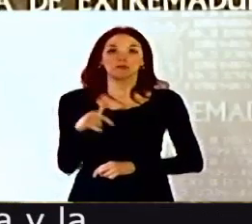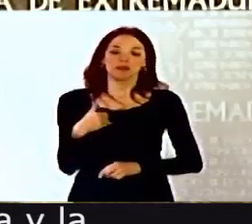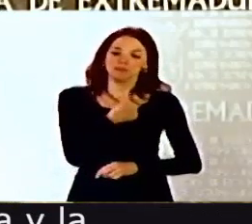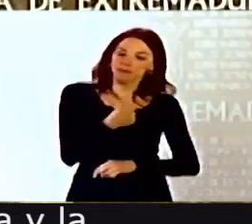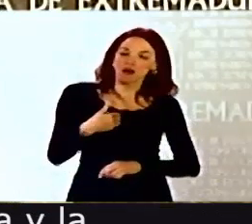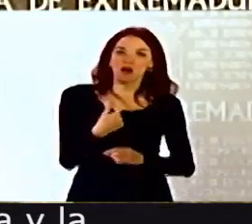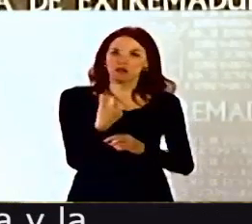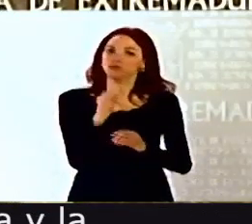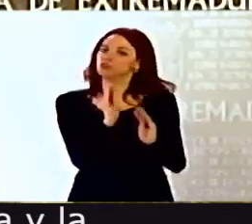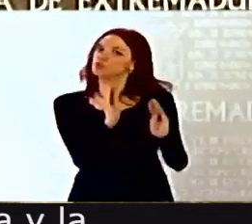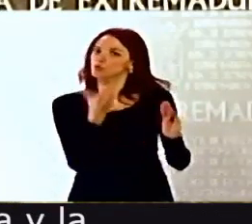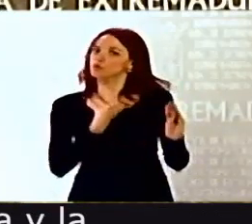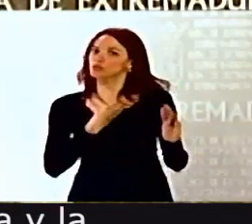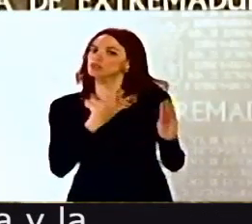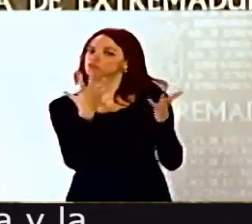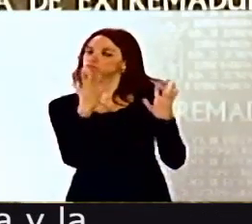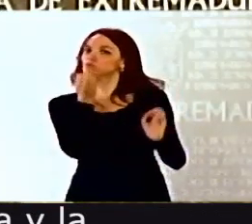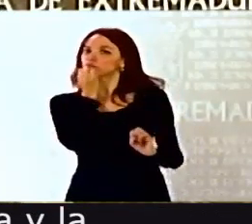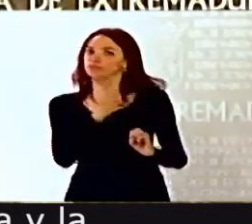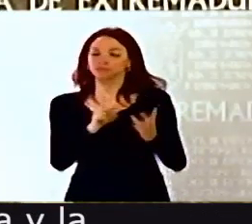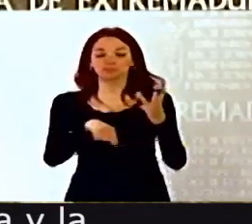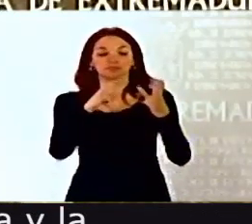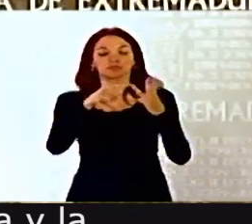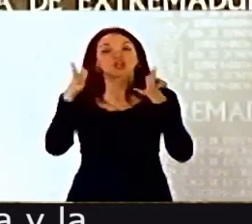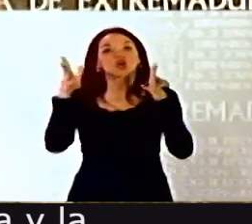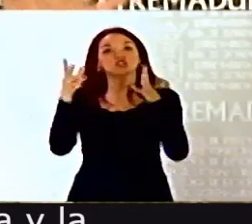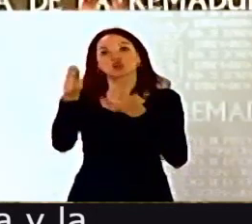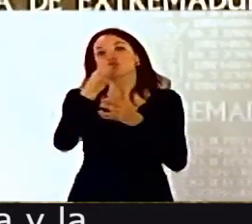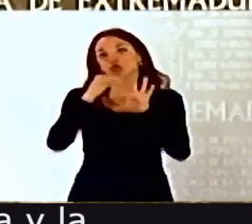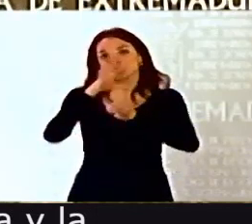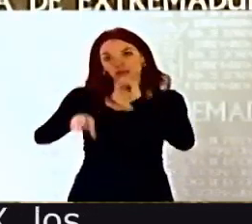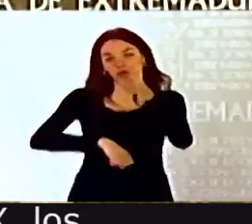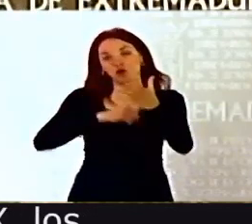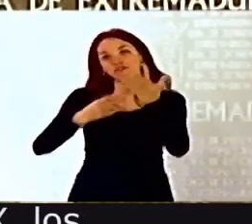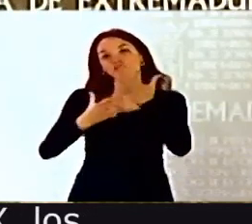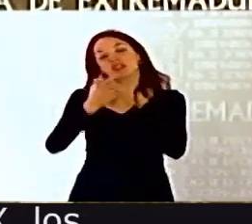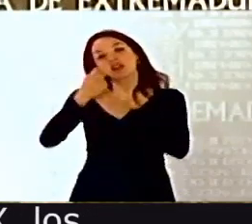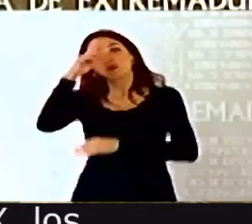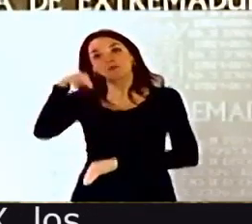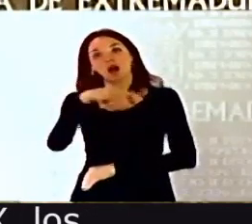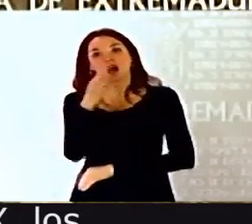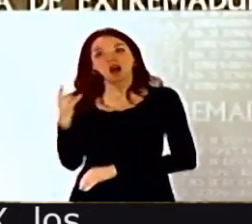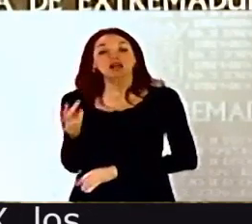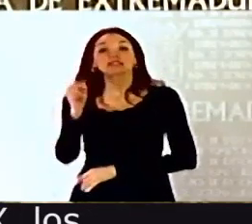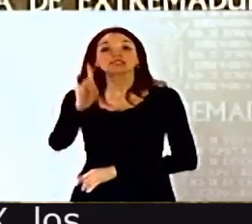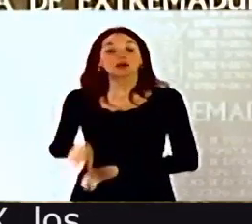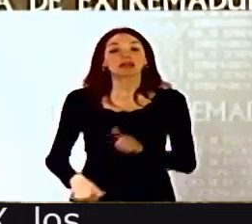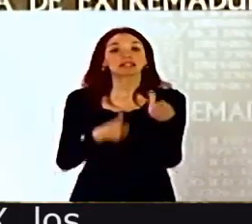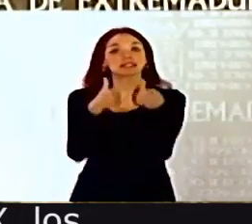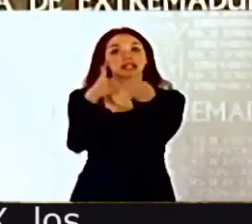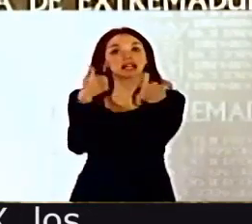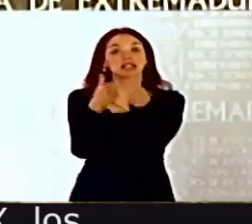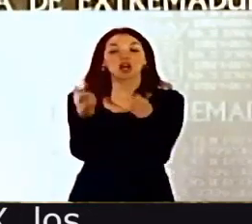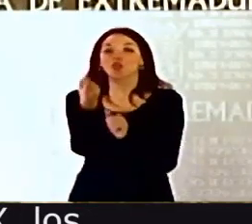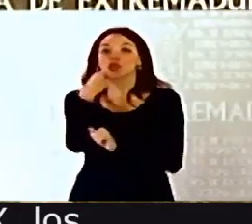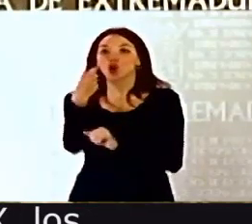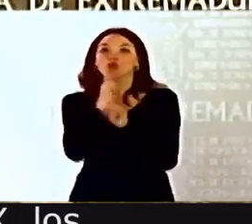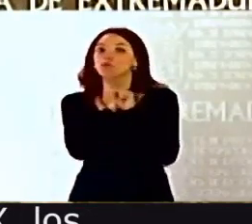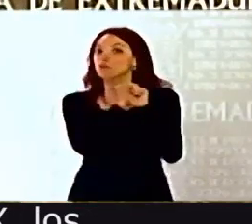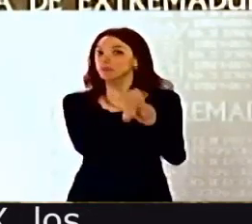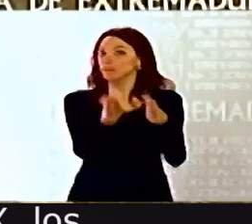los ayuntamientos, el Consejo Extremeño de Consumidores, la Federación de Padres y Madres, la Secretaría Técnica de Drogodependencia de la Junta